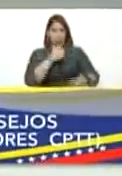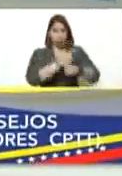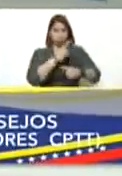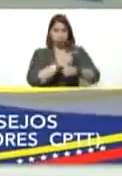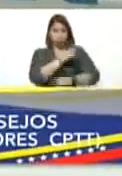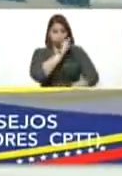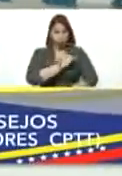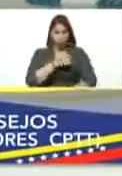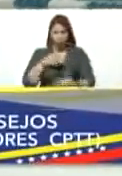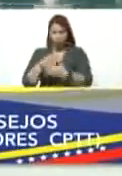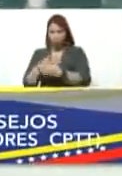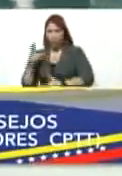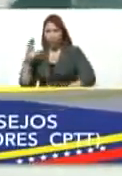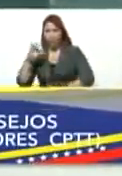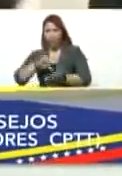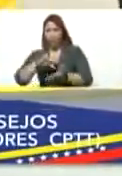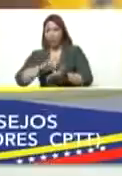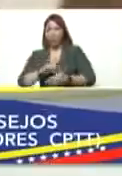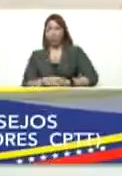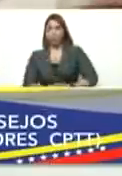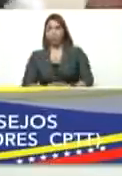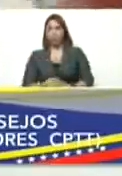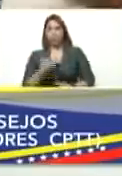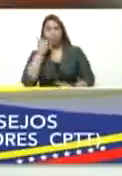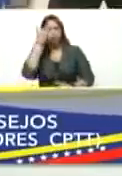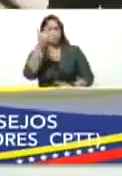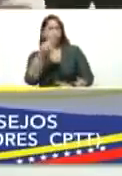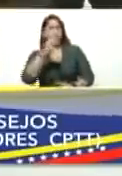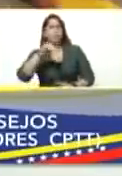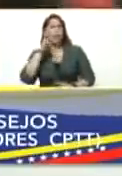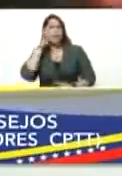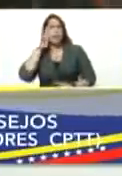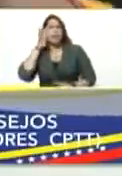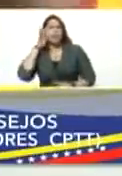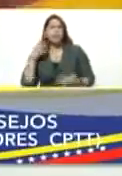Zulia contra Distrito Capital. Entonces yo llamé a Mervin. Mervin,